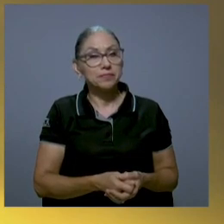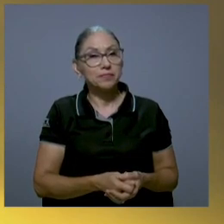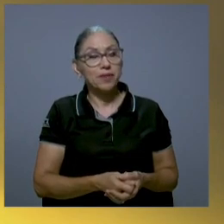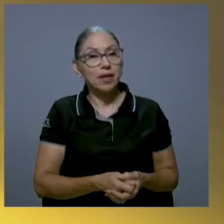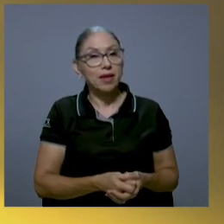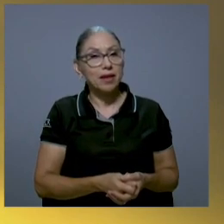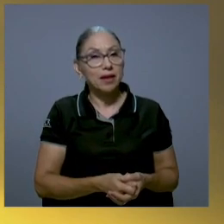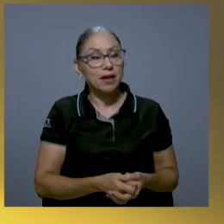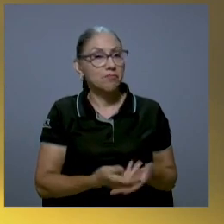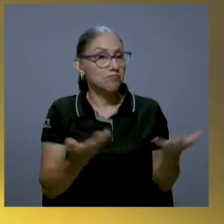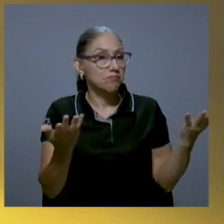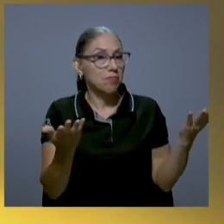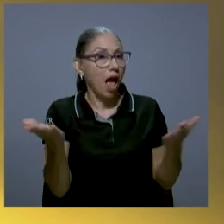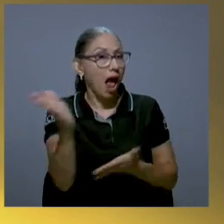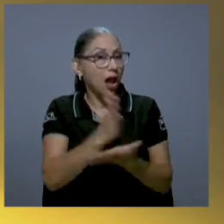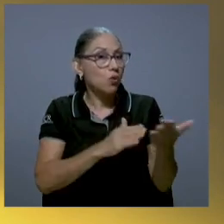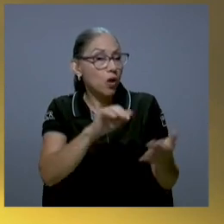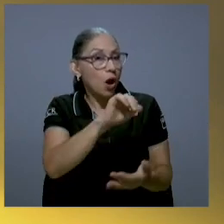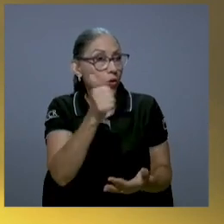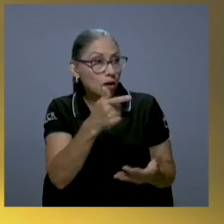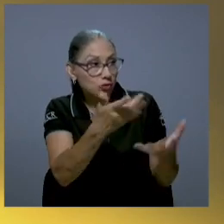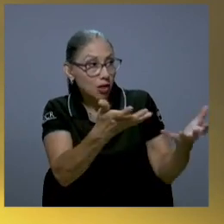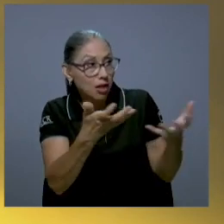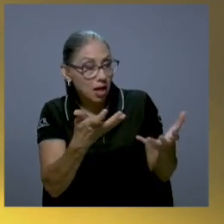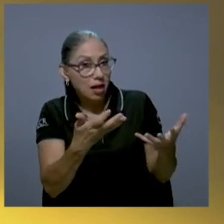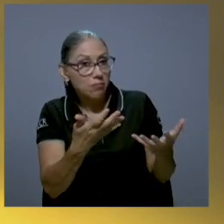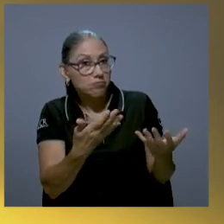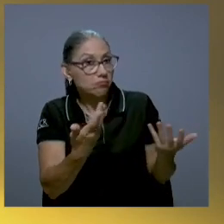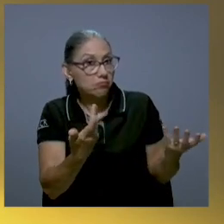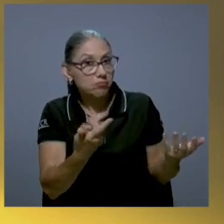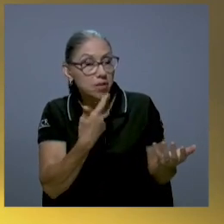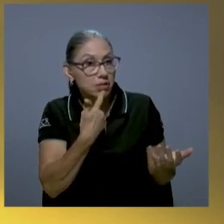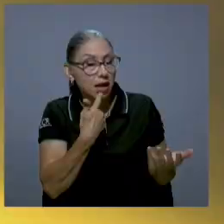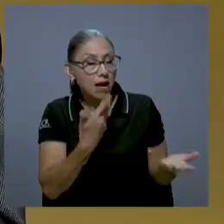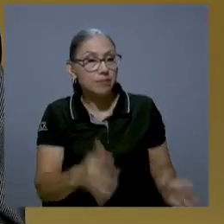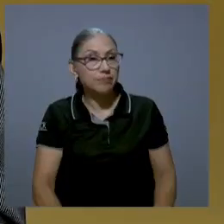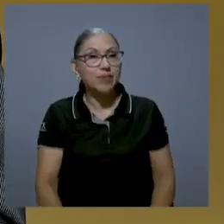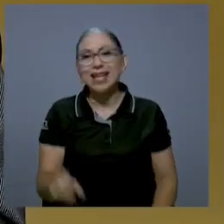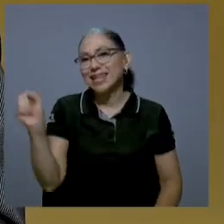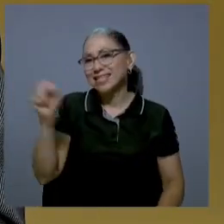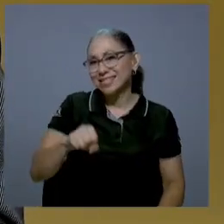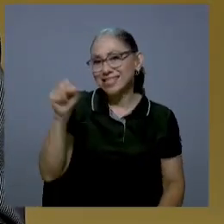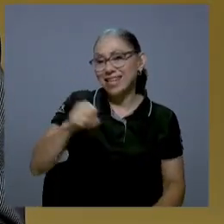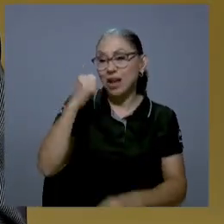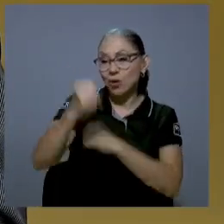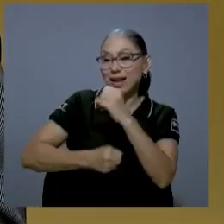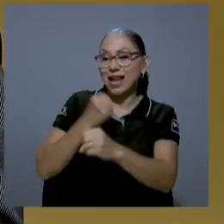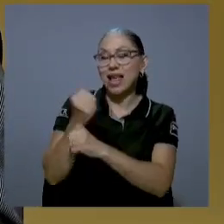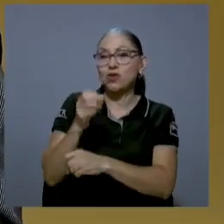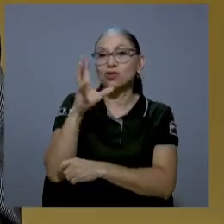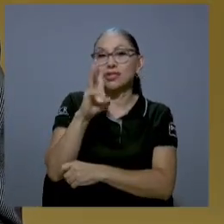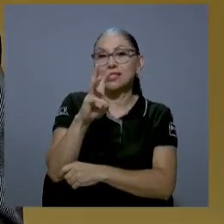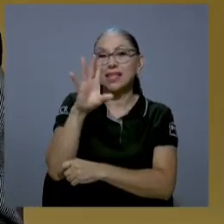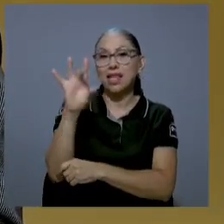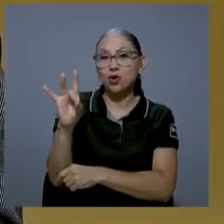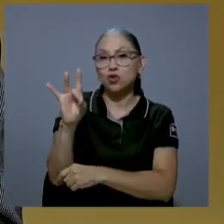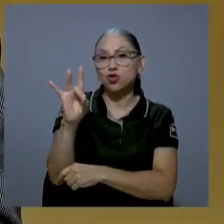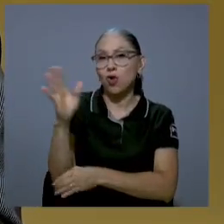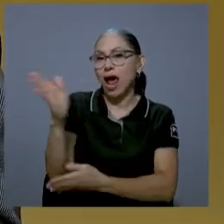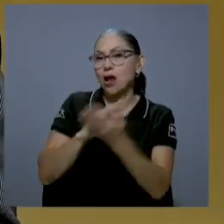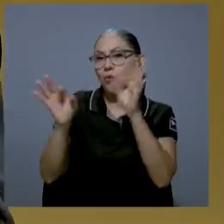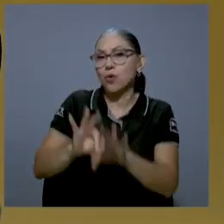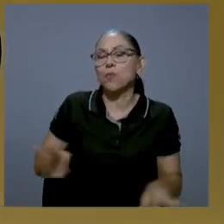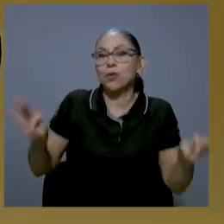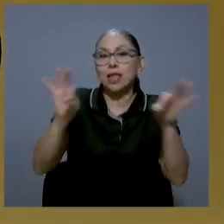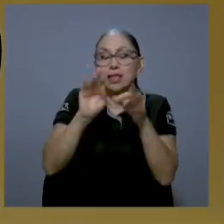profesor, ¿hay alguna otra que sí, quiera destacar? Claro, en el 68 una muy importante fue cuando se